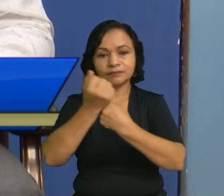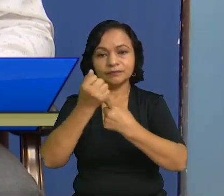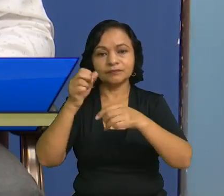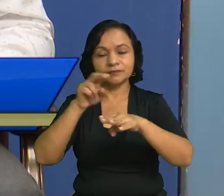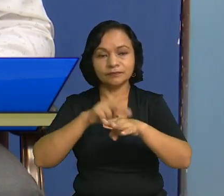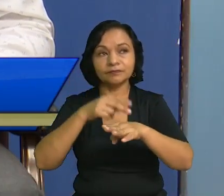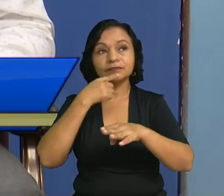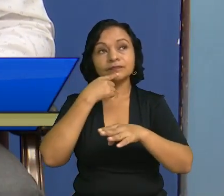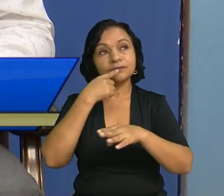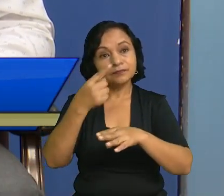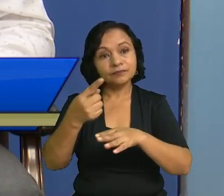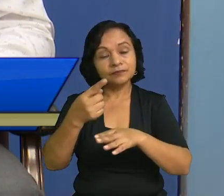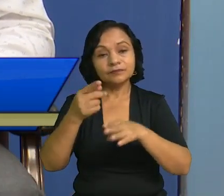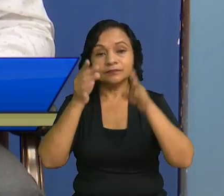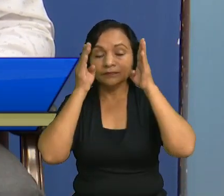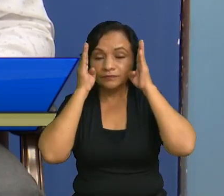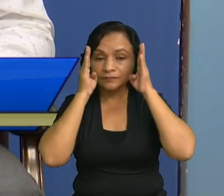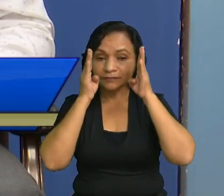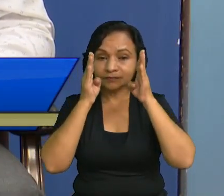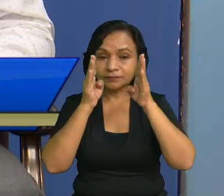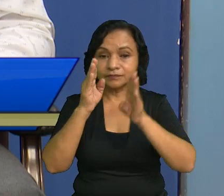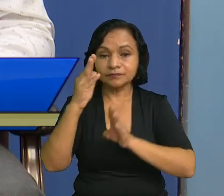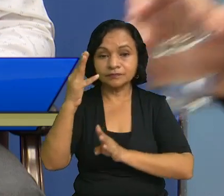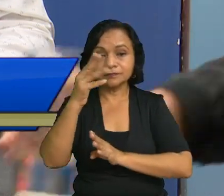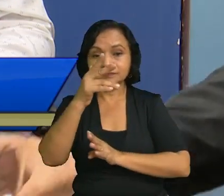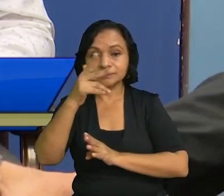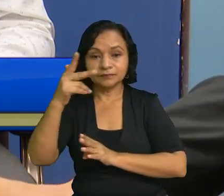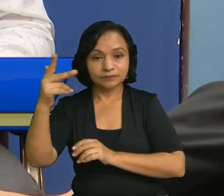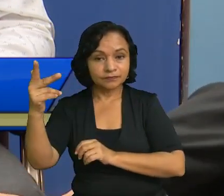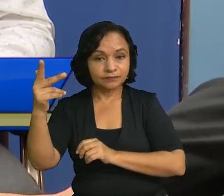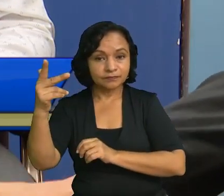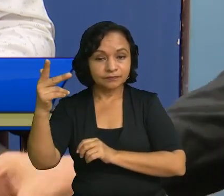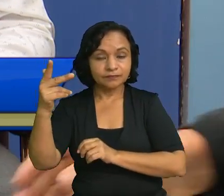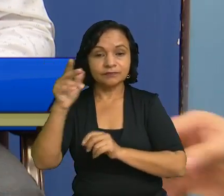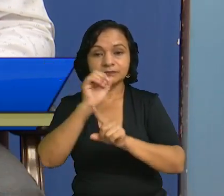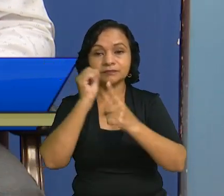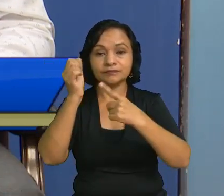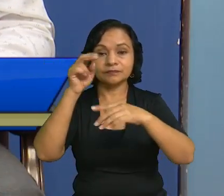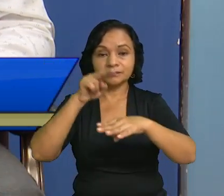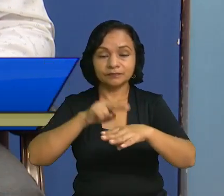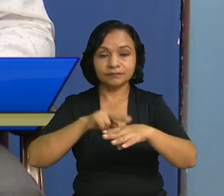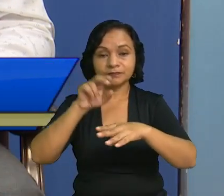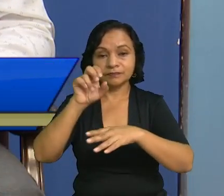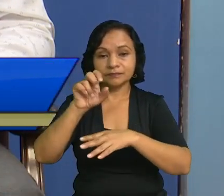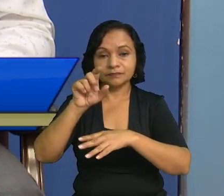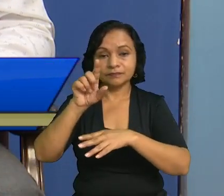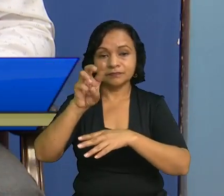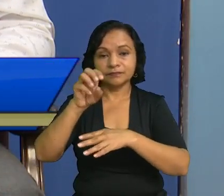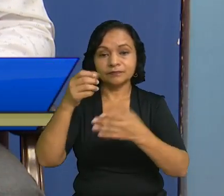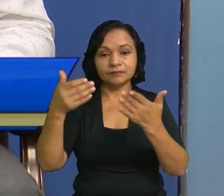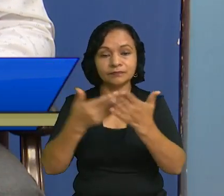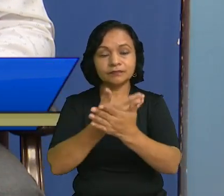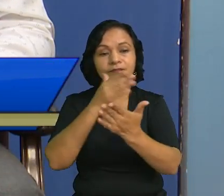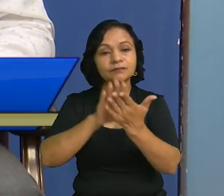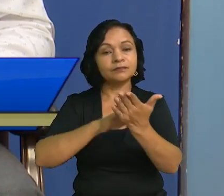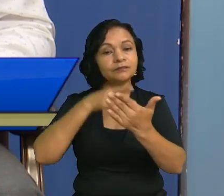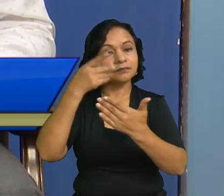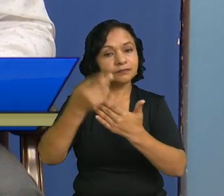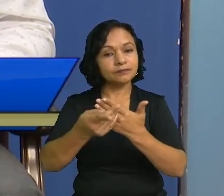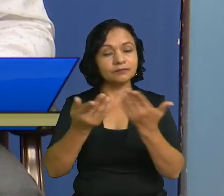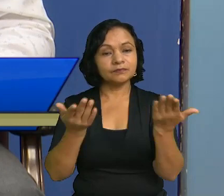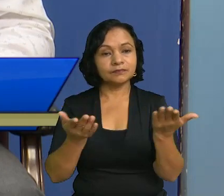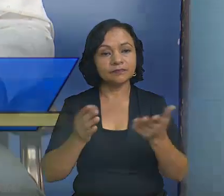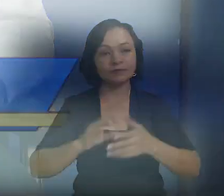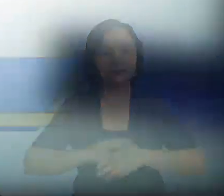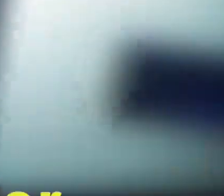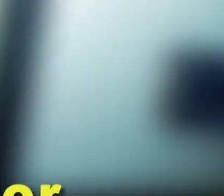a que se quede en fiel sintonía del canal parlamentario el canal de la asamblea naciona de todos ustedes el mar marx y les esperamos en una nueva